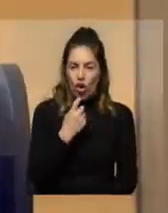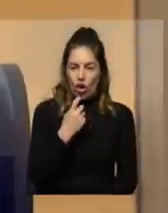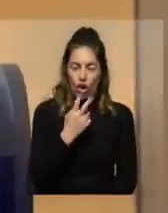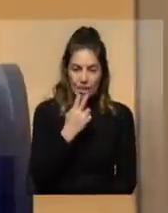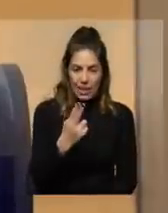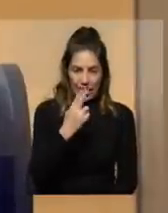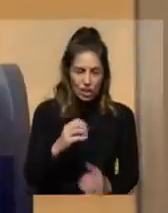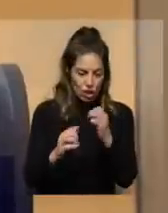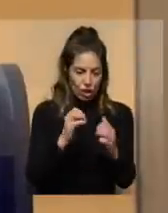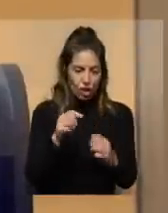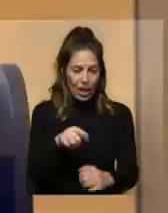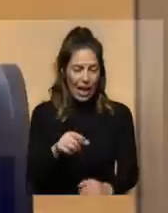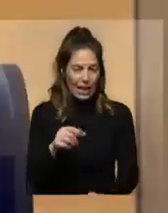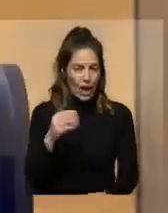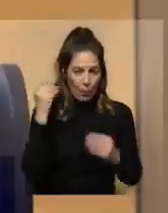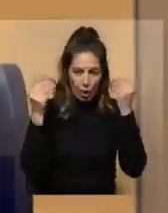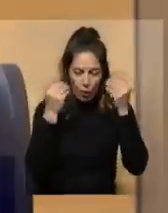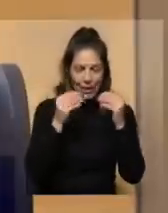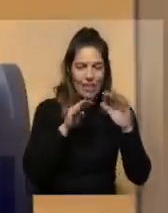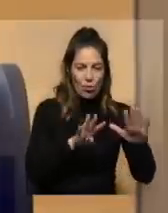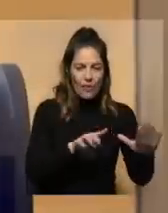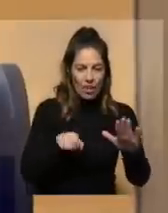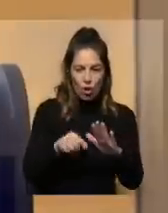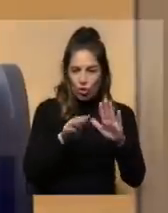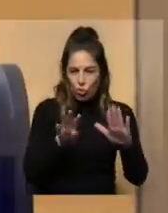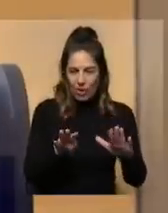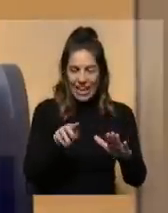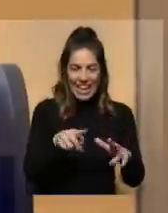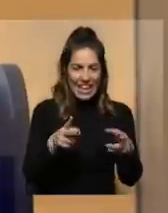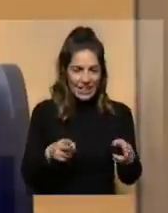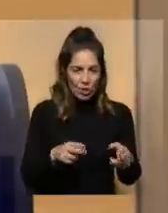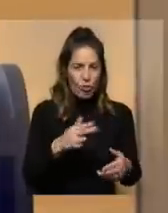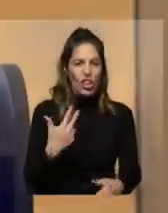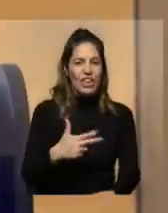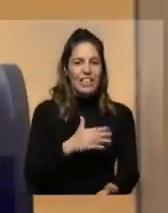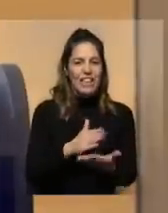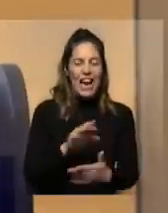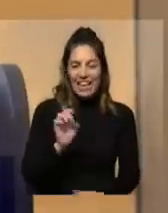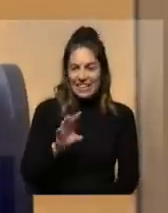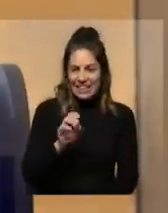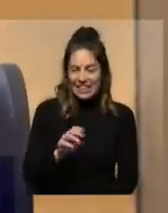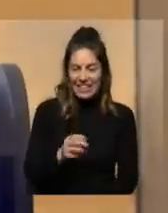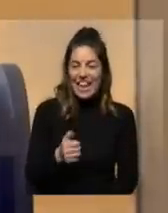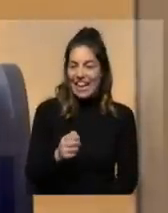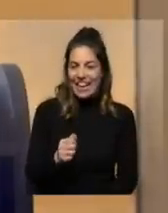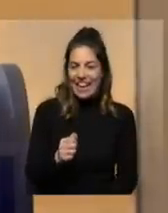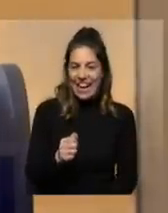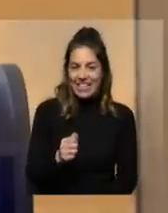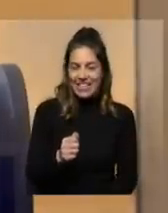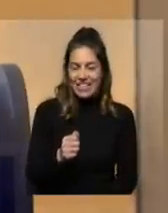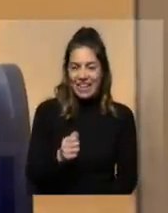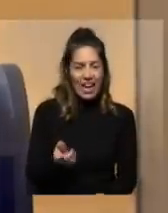preocupante si miramos es nueve con nueve O sea que en ese tramo etario 13 a 15 casi consumen en igual